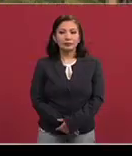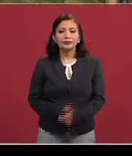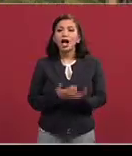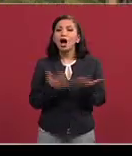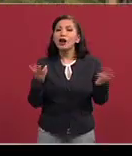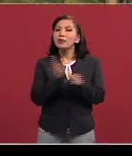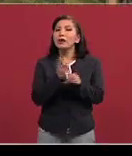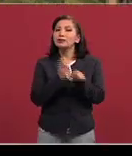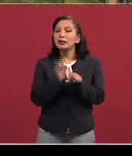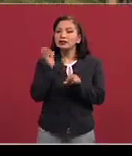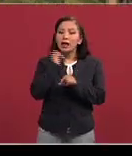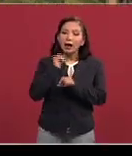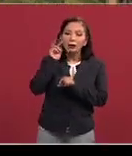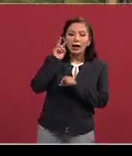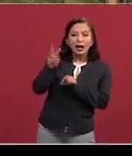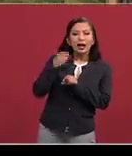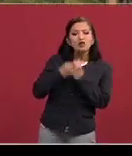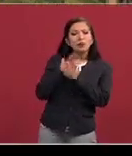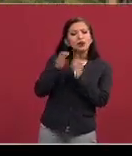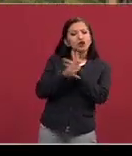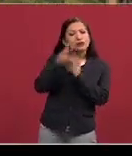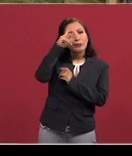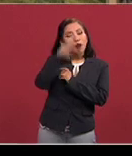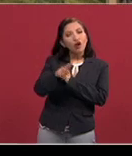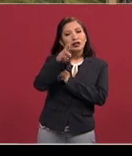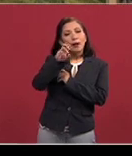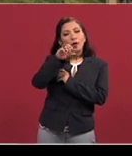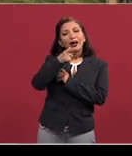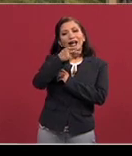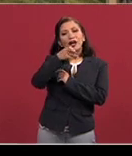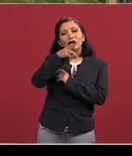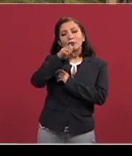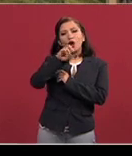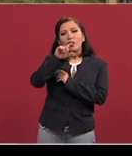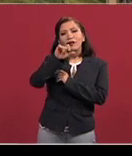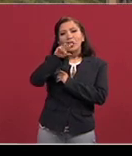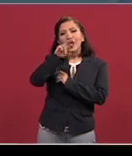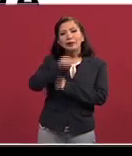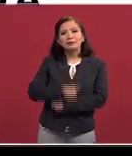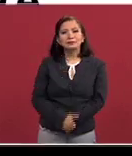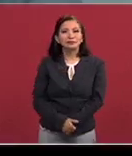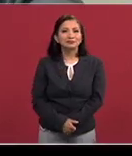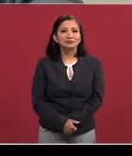Y ahora los invito a que escuchemos la novedad de la patria con Ramón Jerónimo Olvera.